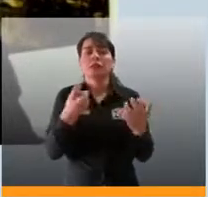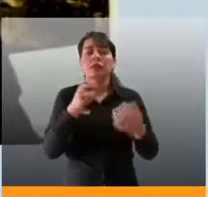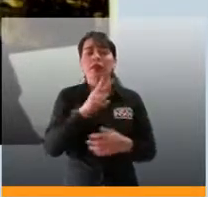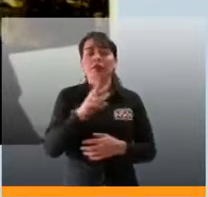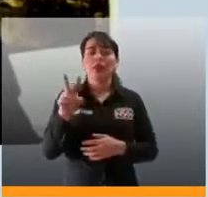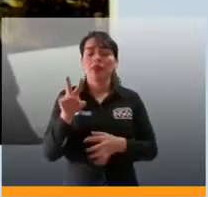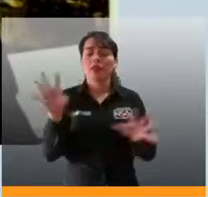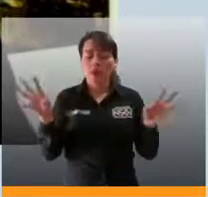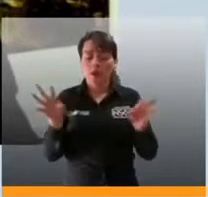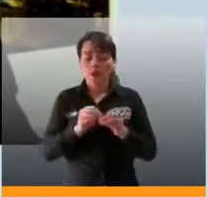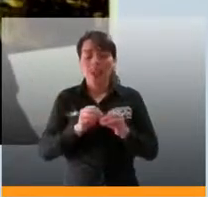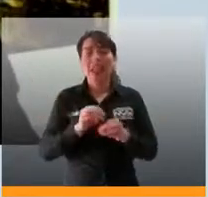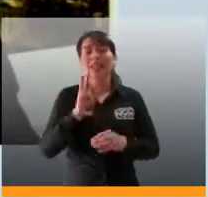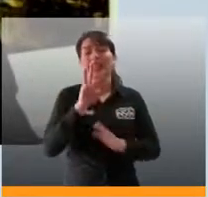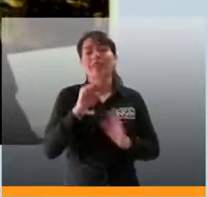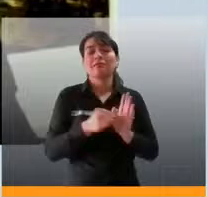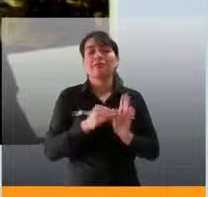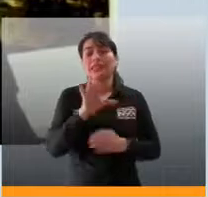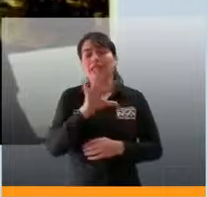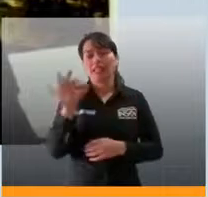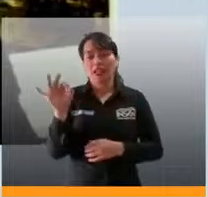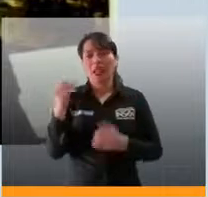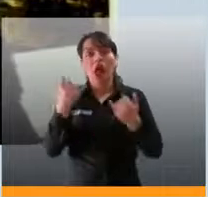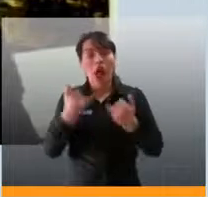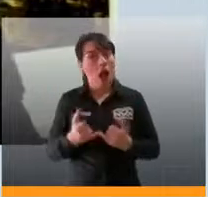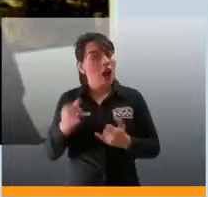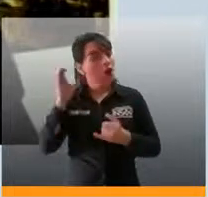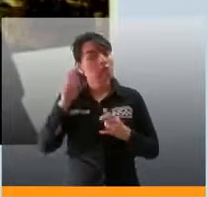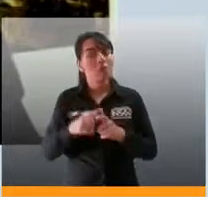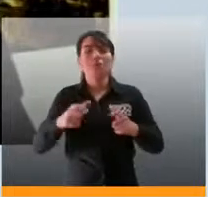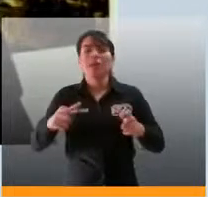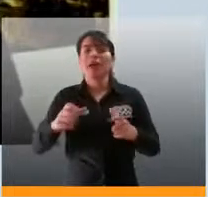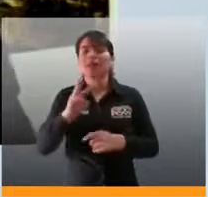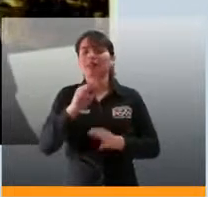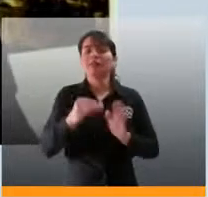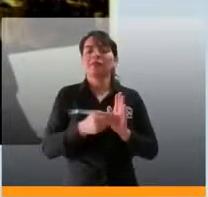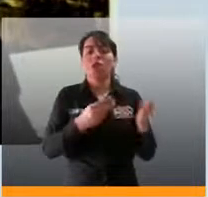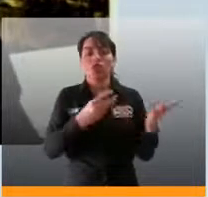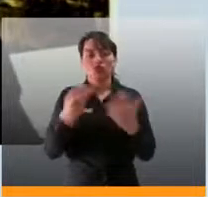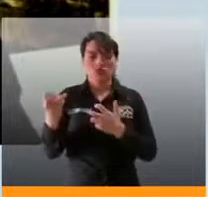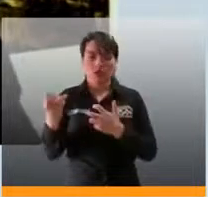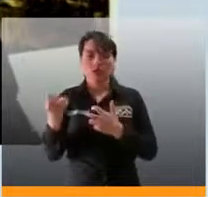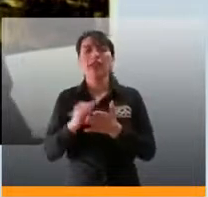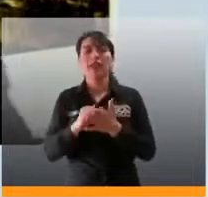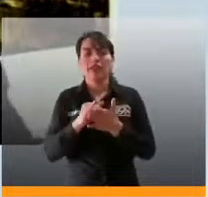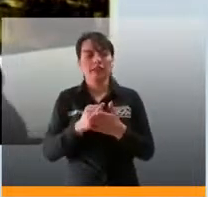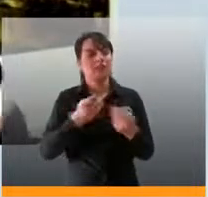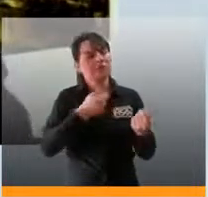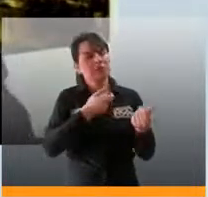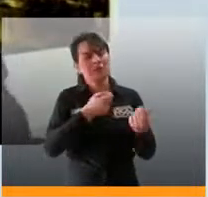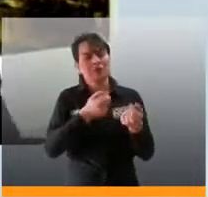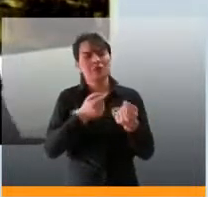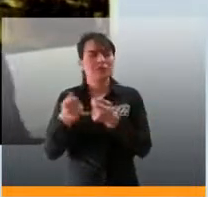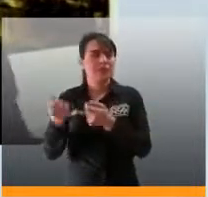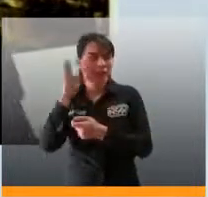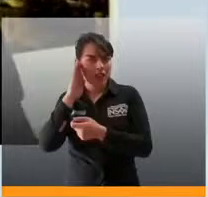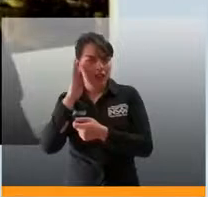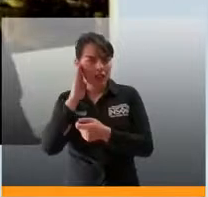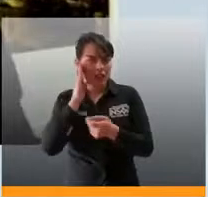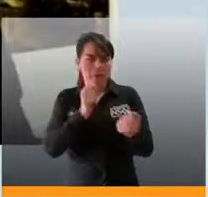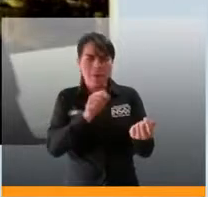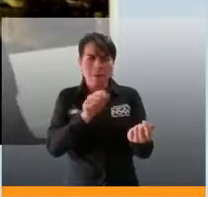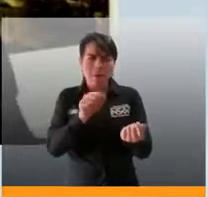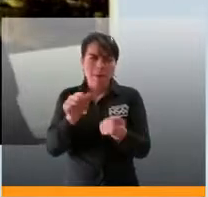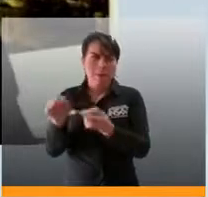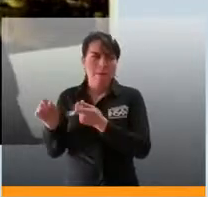de 3.500 estudiantes, hoy 3.800 estudiantes, y les hicimos recargas y con esas recargas pudimos atraerlos nuevamente